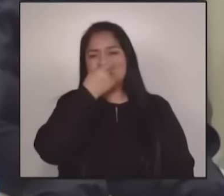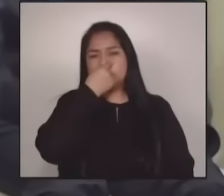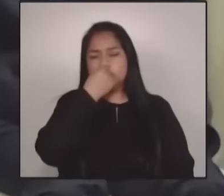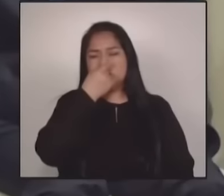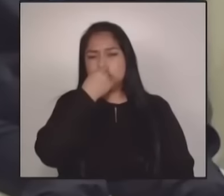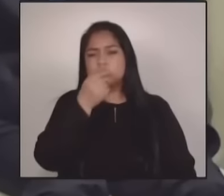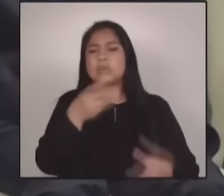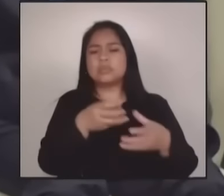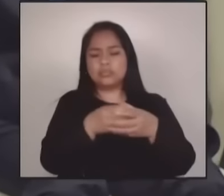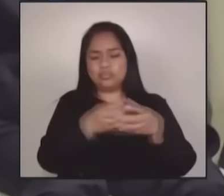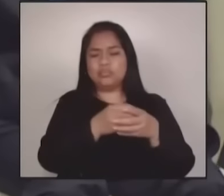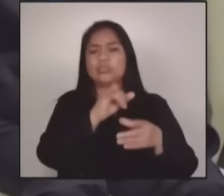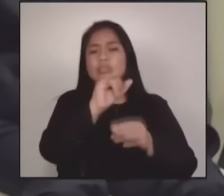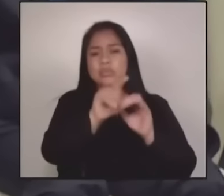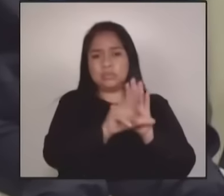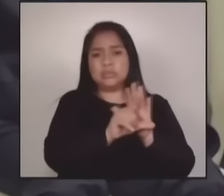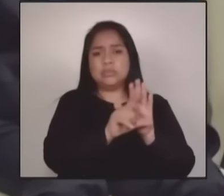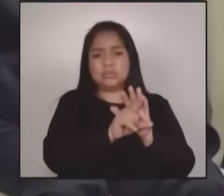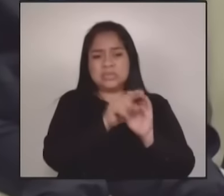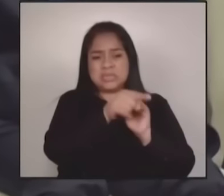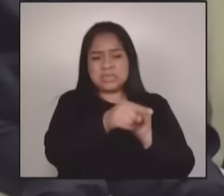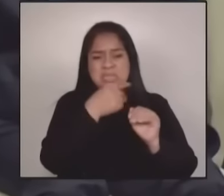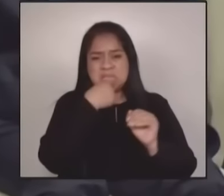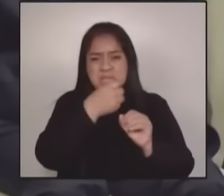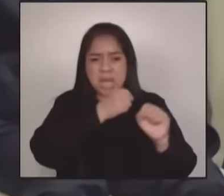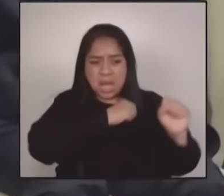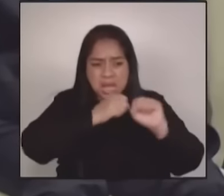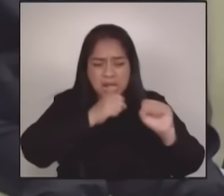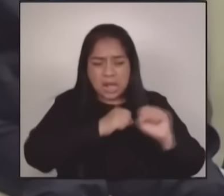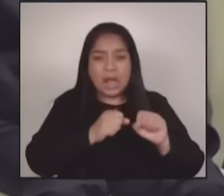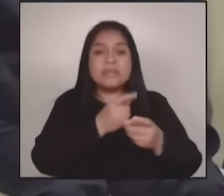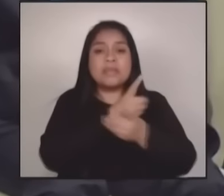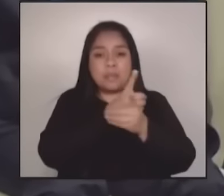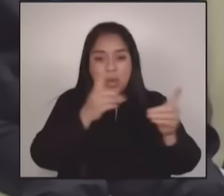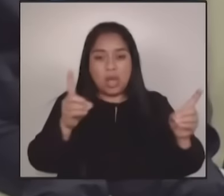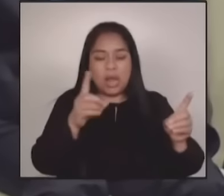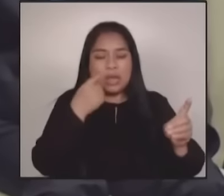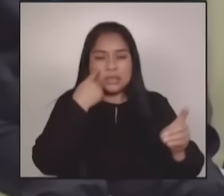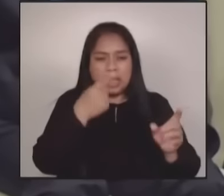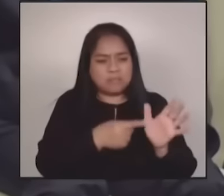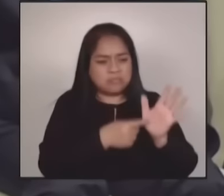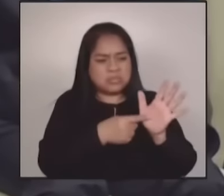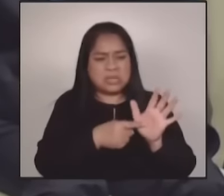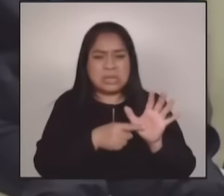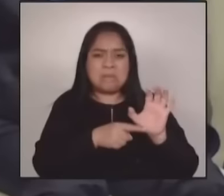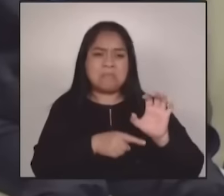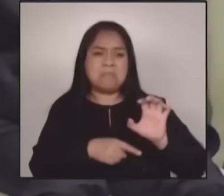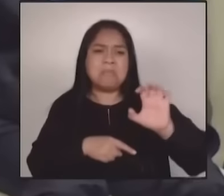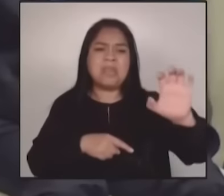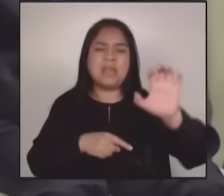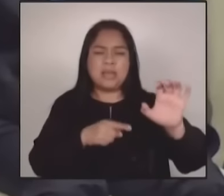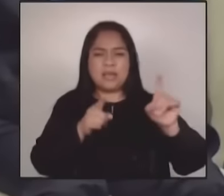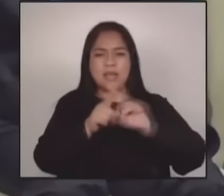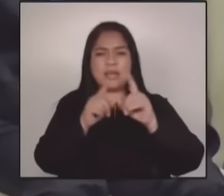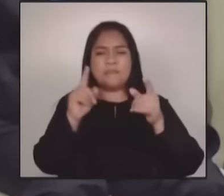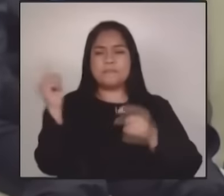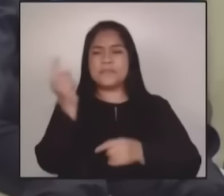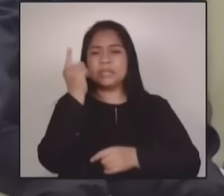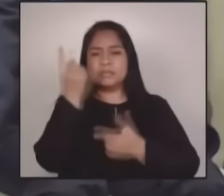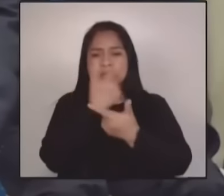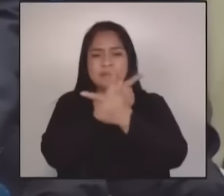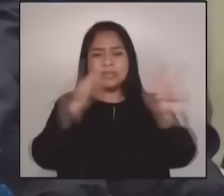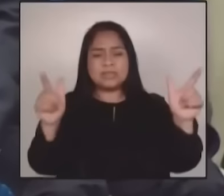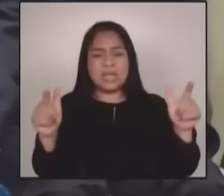grupos criminales que explotan su apariencia democrática para traicionar los principios de libertad, de